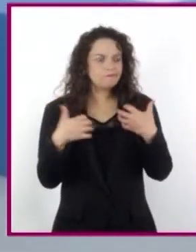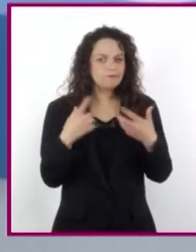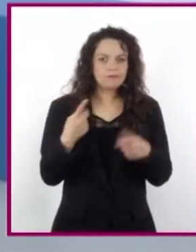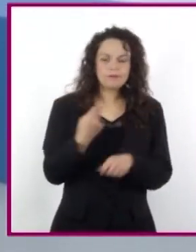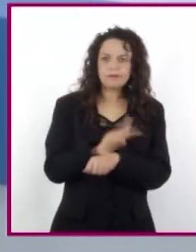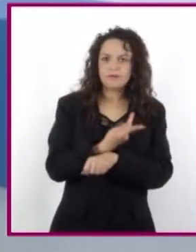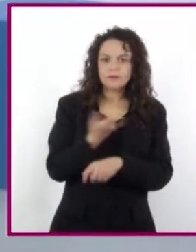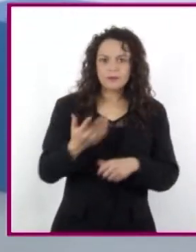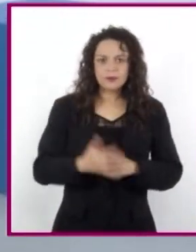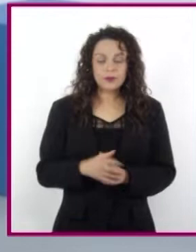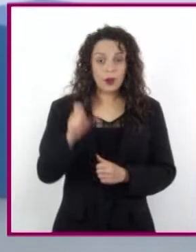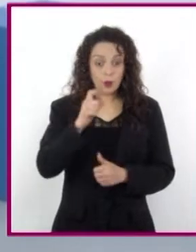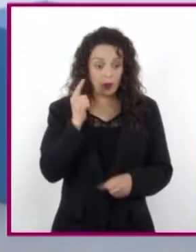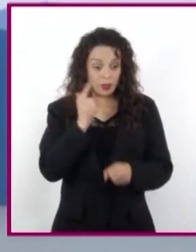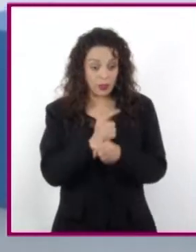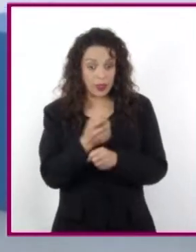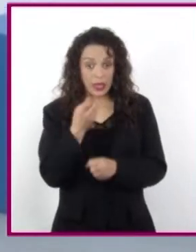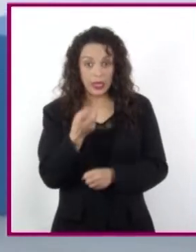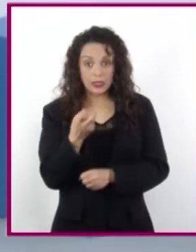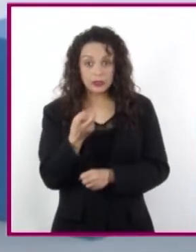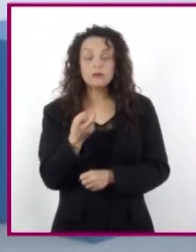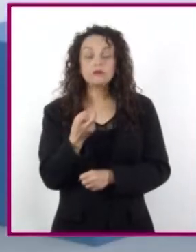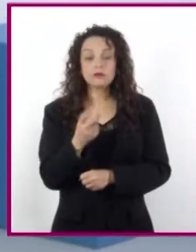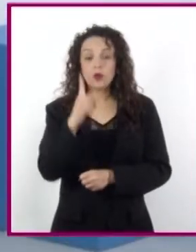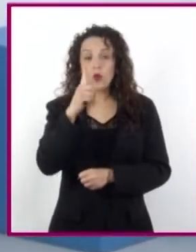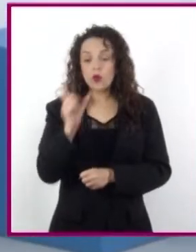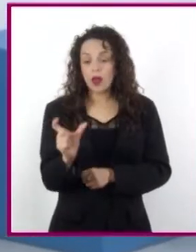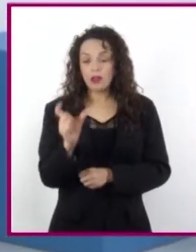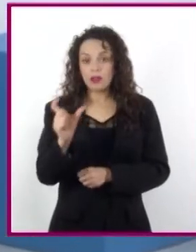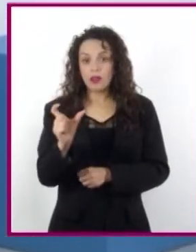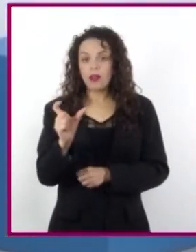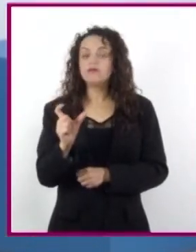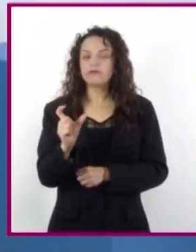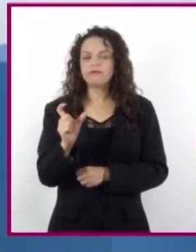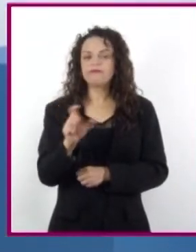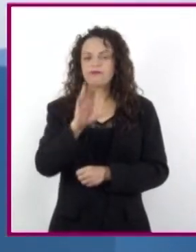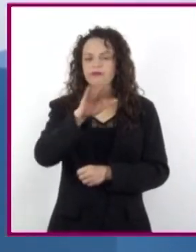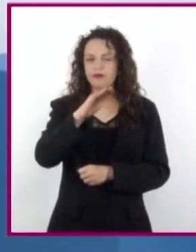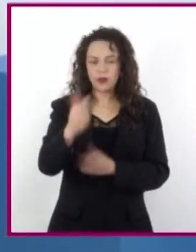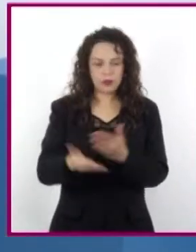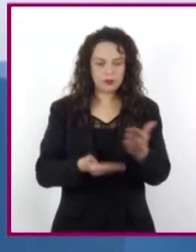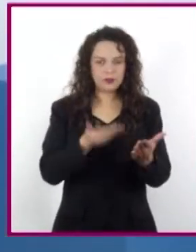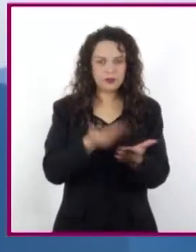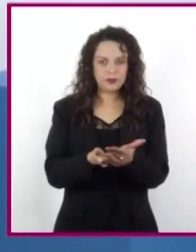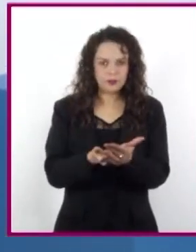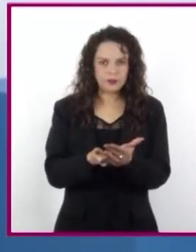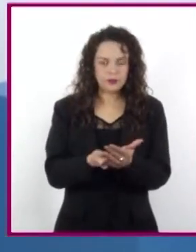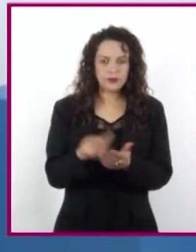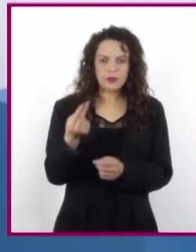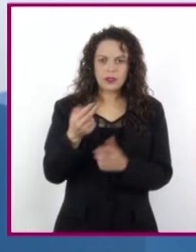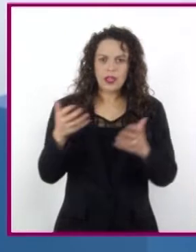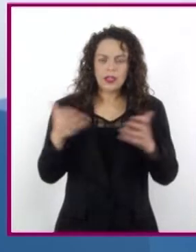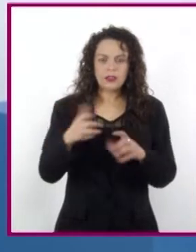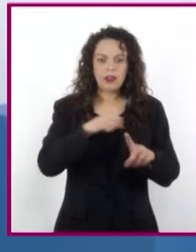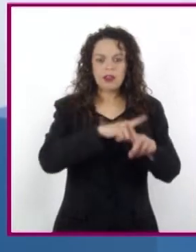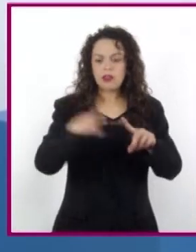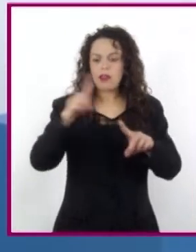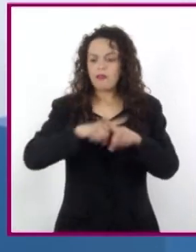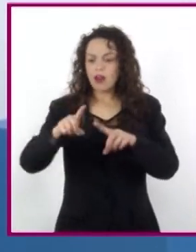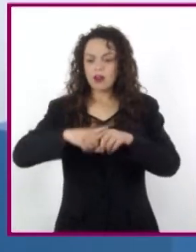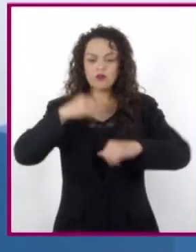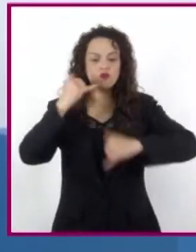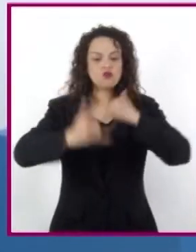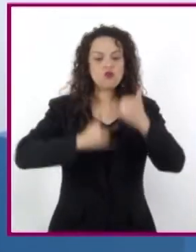Al notar la situación, una de las tarjetas les propuso a las demás hacer diferentes juegos que